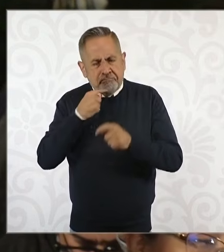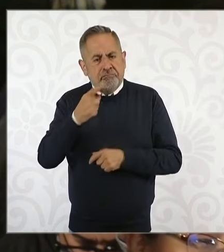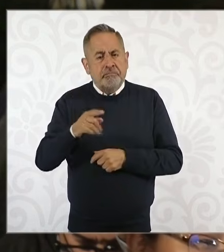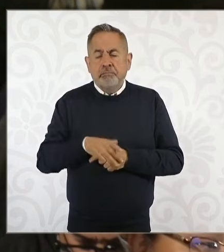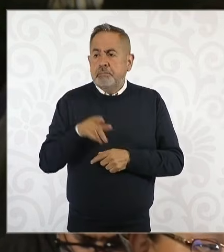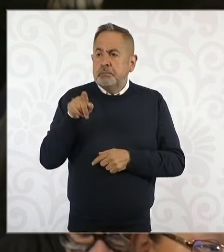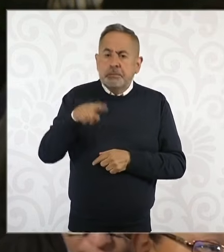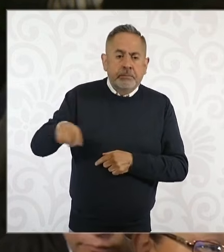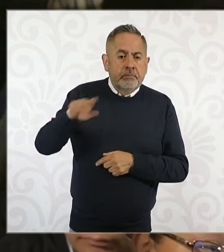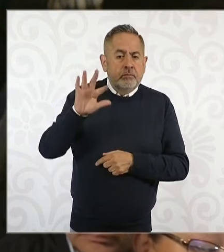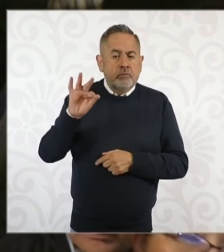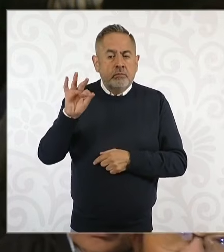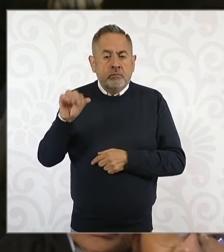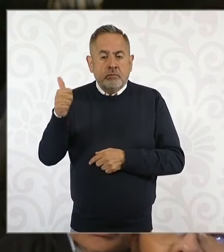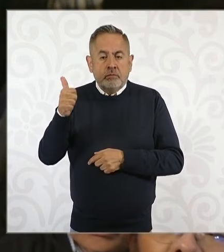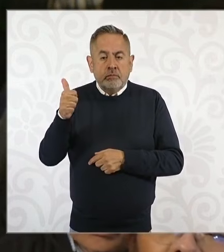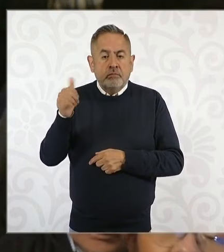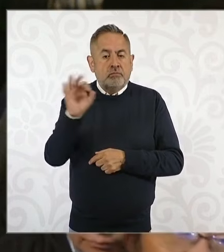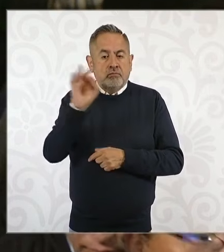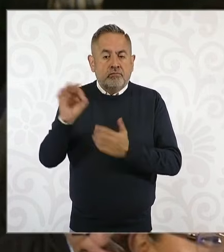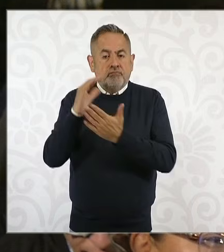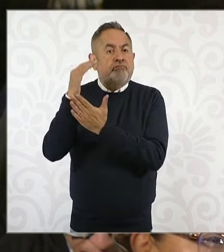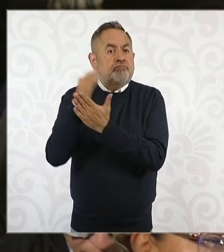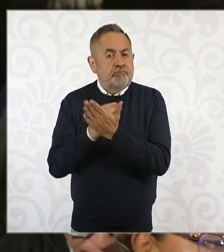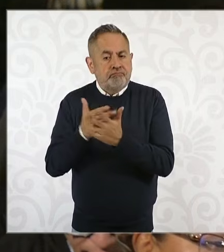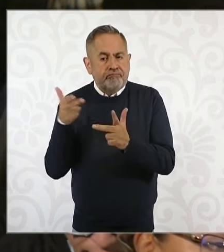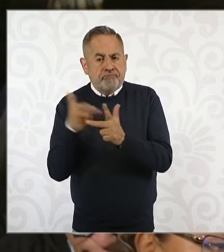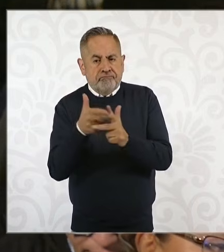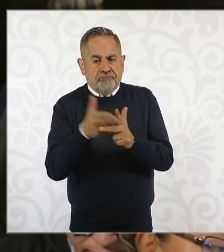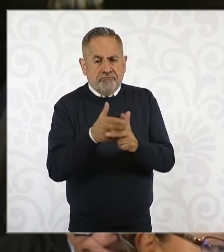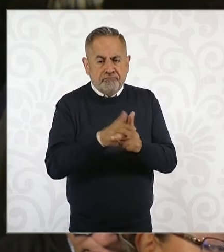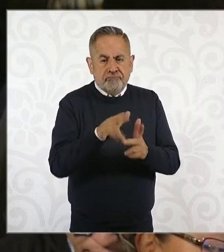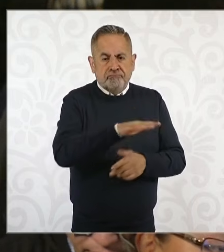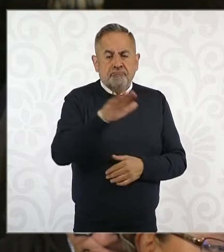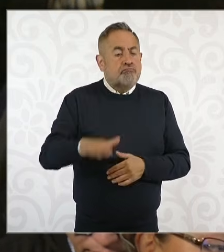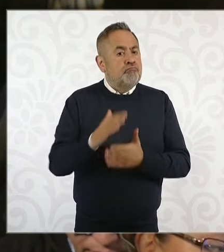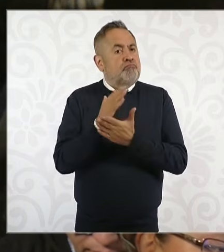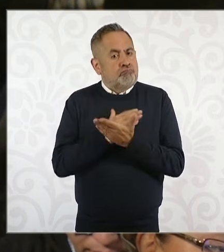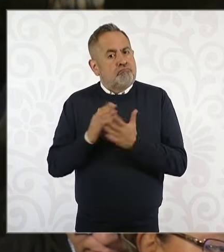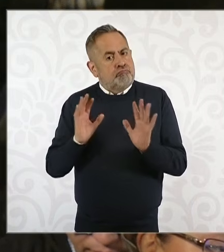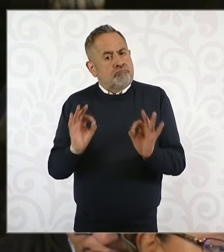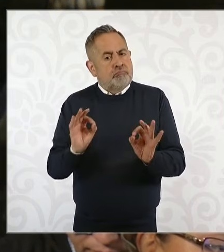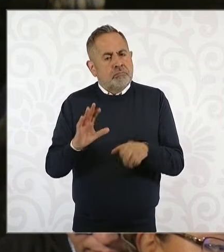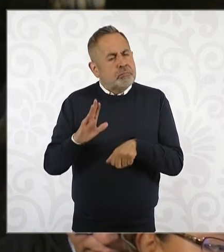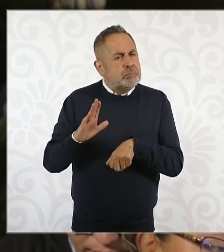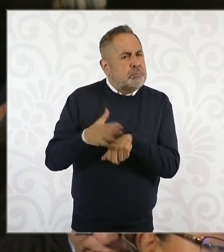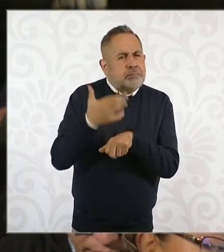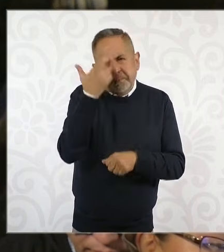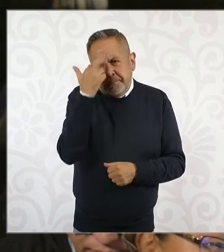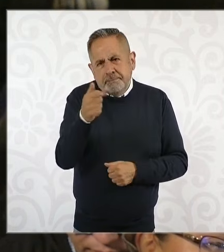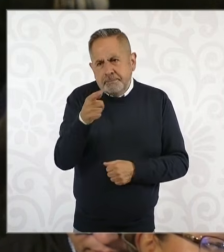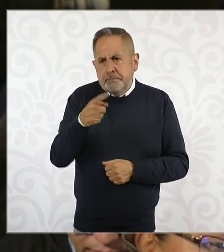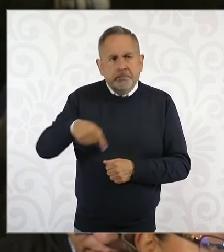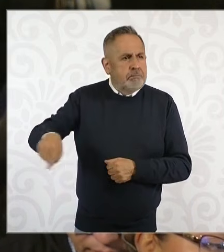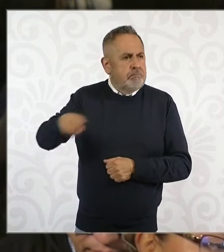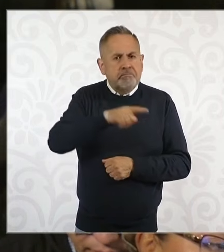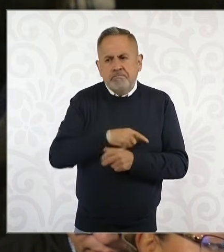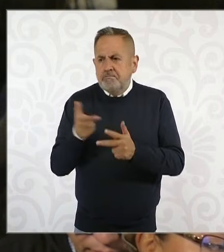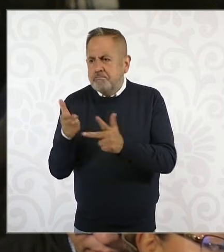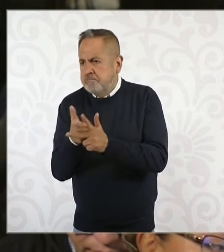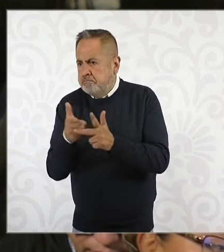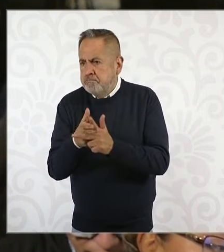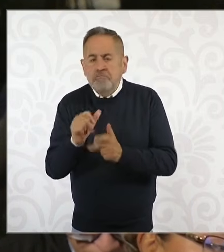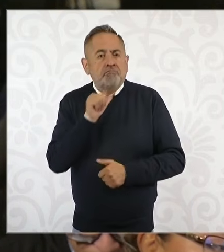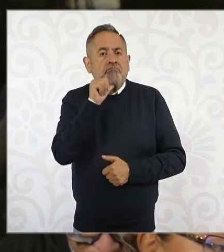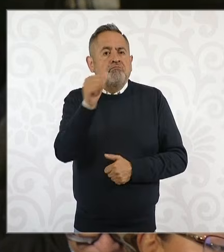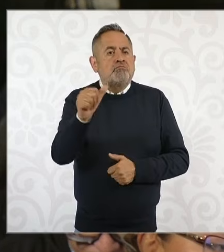del 46% en homicidios dolosos. ¿Qué acciones en concretas cree que es lo que se haya, cuáles son las que